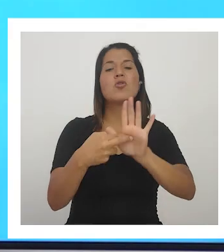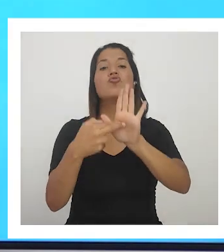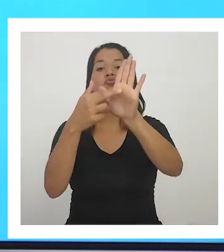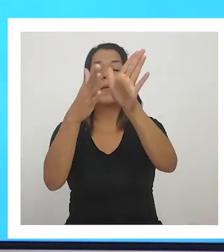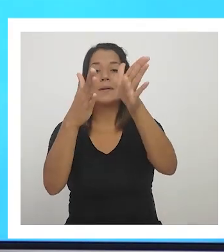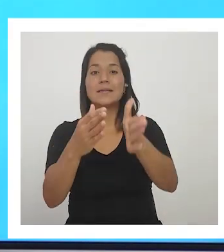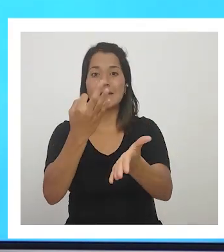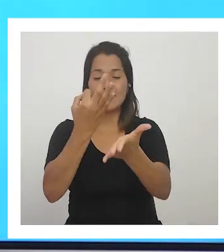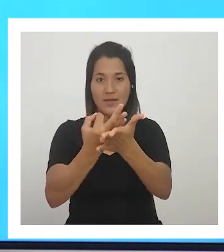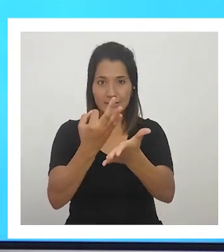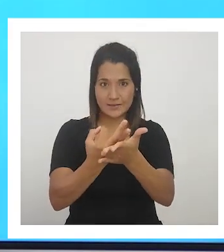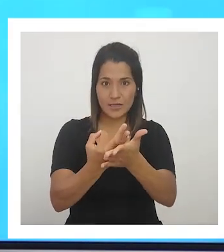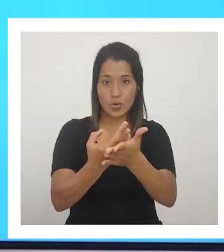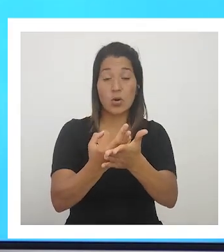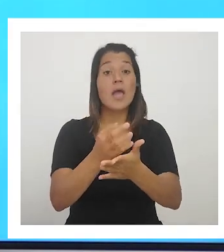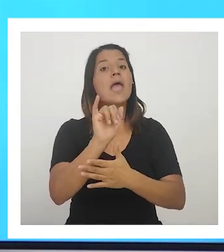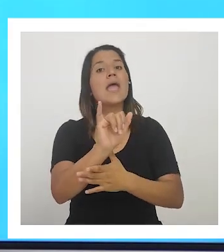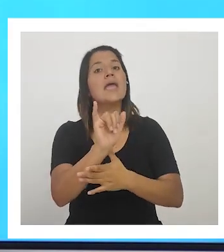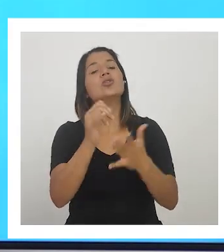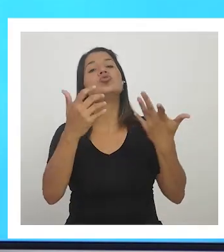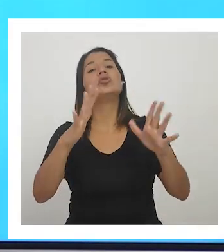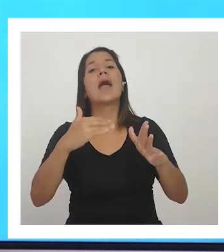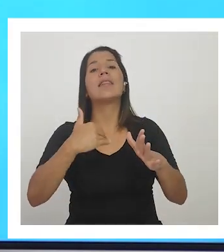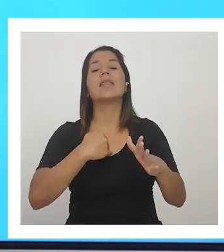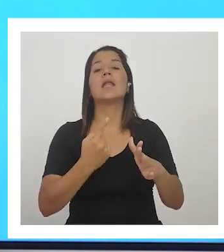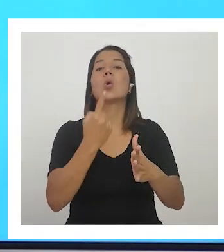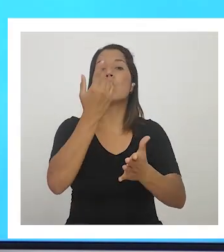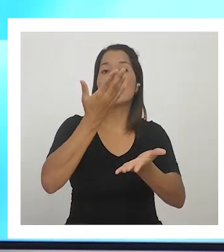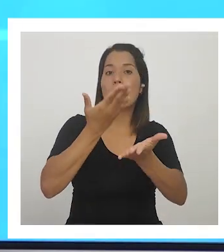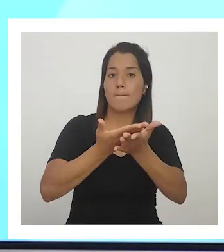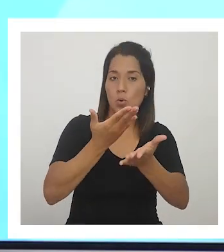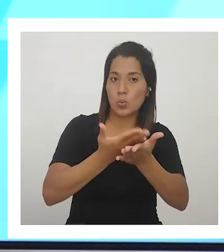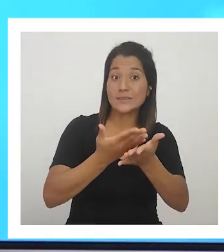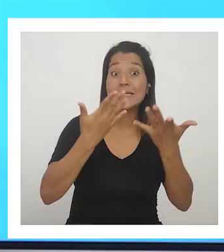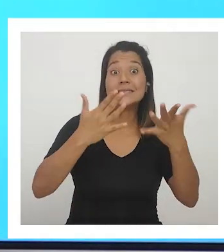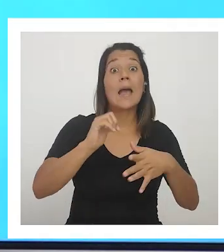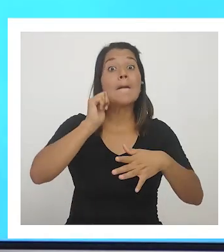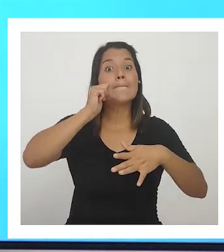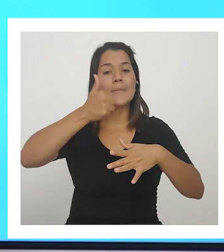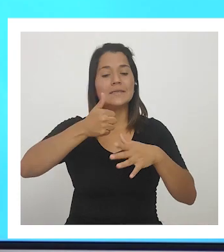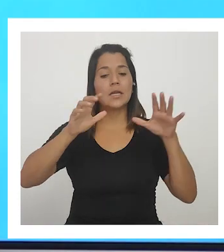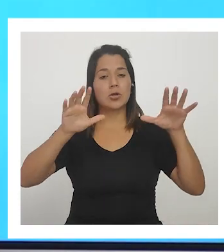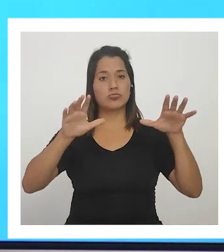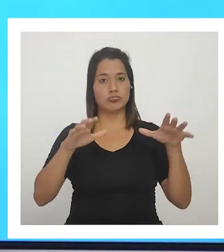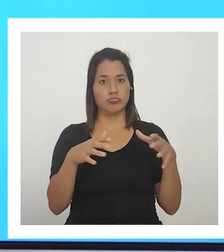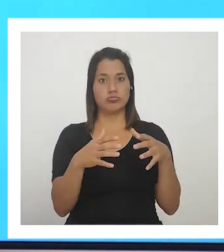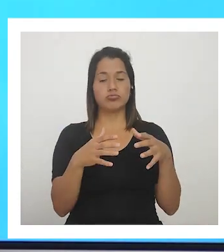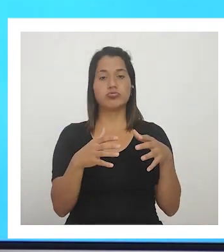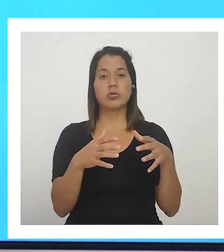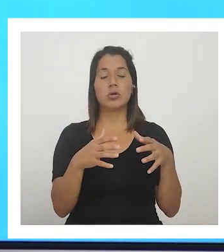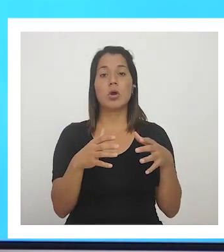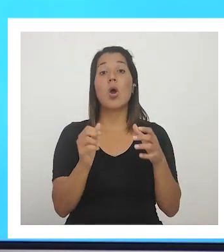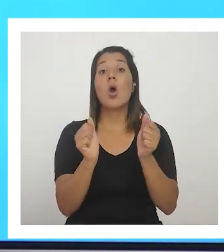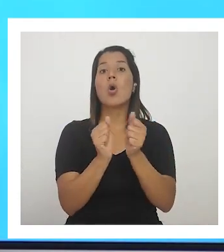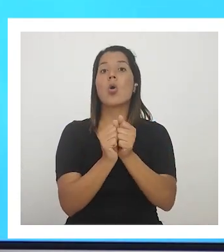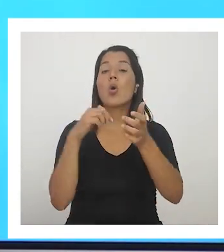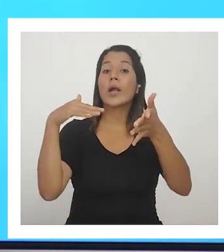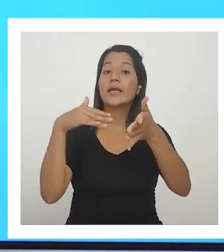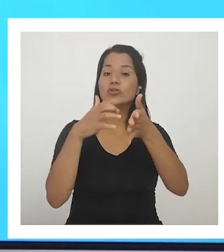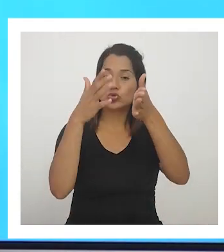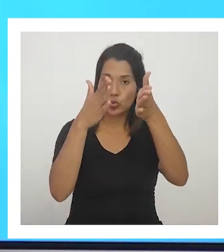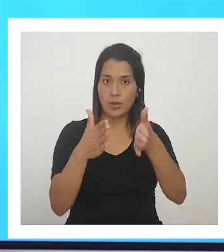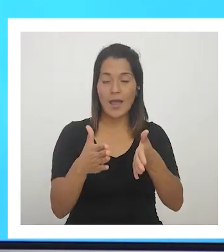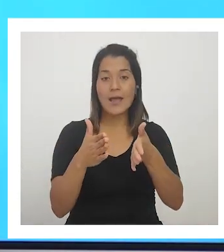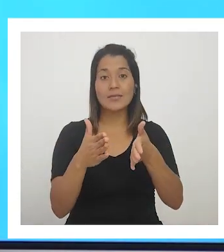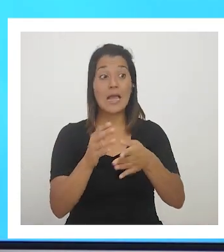financieros. Ellos ya tienen una propuesta que precisamente mañana nos reunimos con los estudiantes. Esa